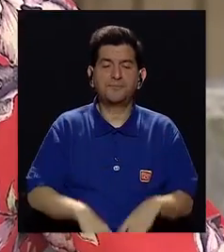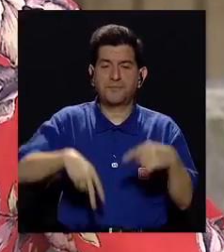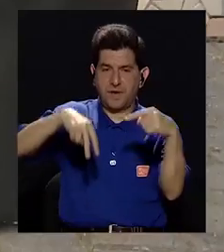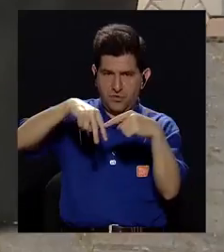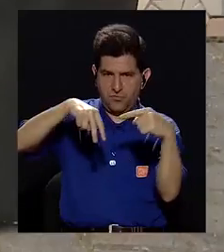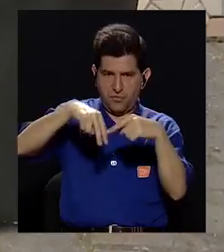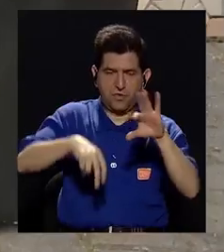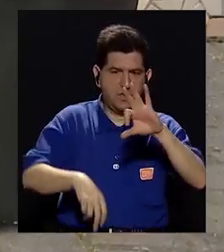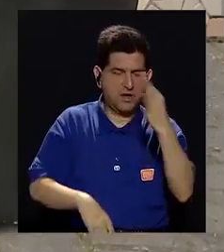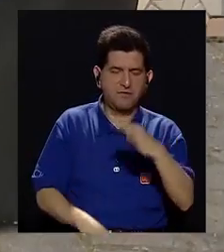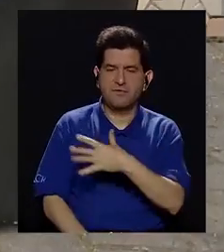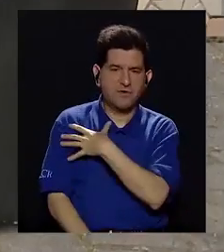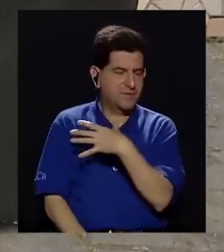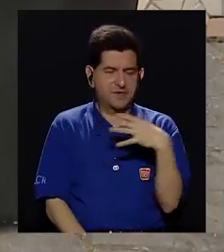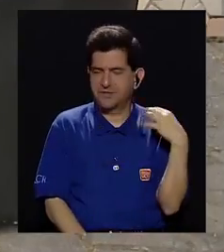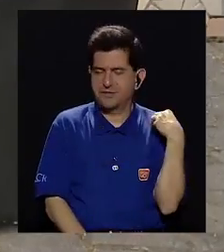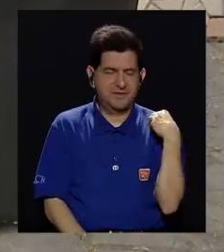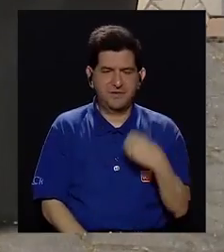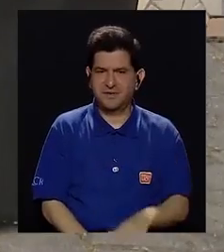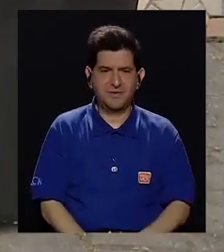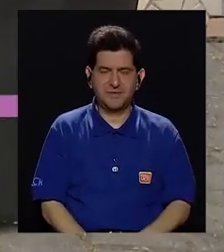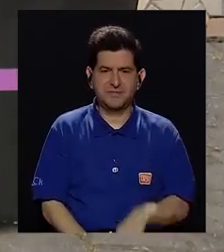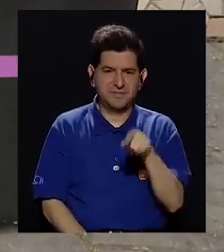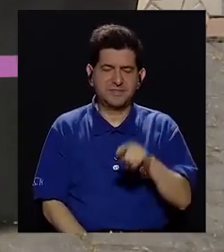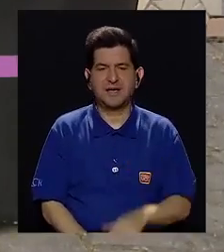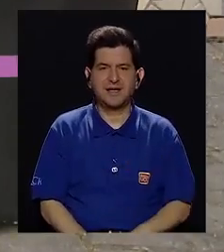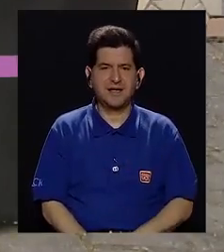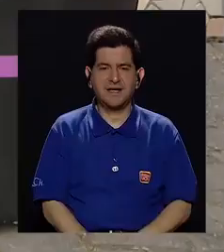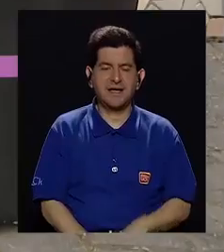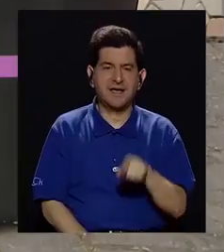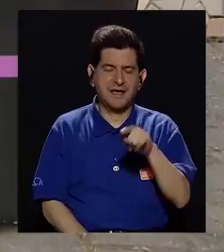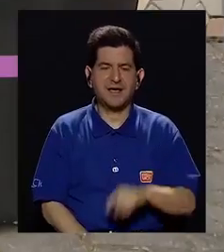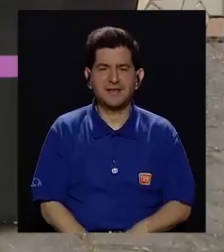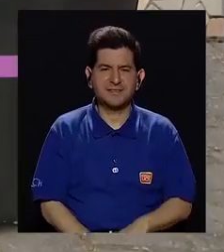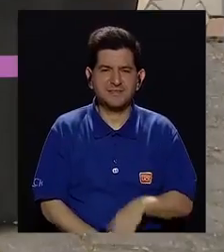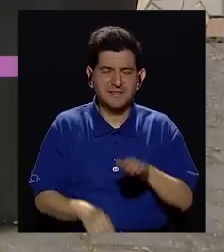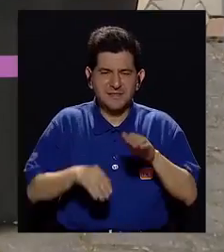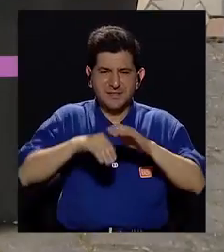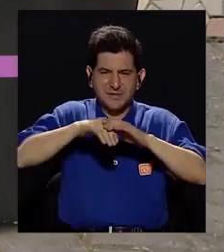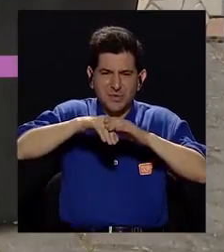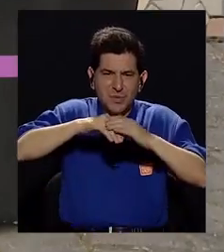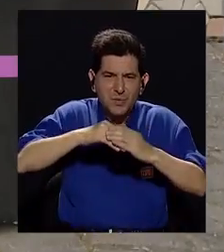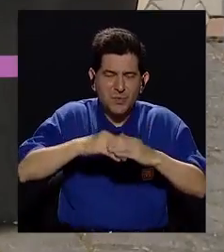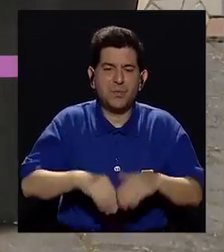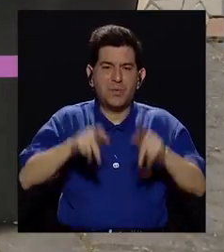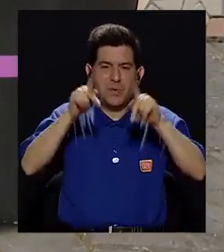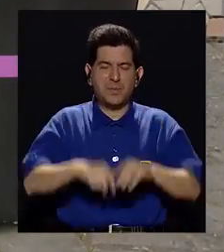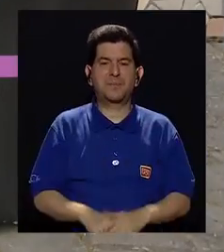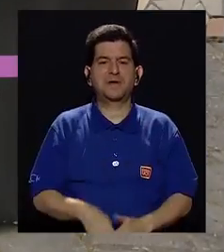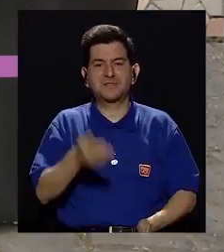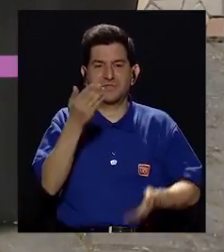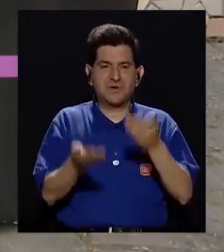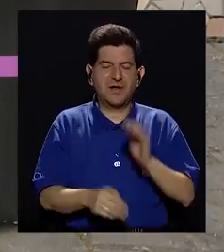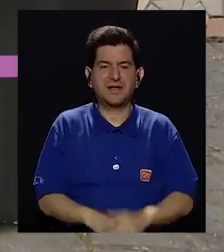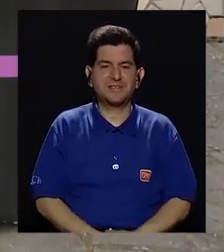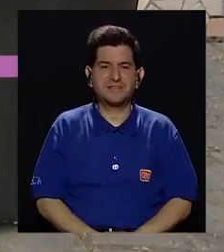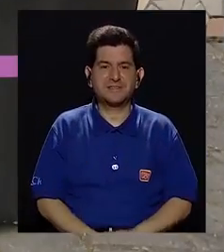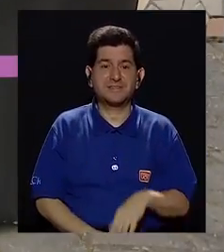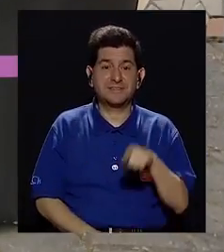dolor. La rodilla tiene una postura que no le gusta, que es estar con las rodillas muy dobladas. Entonces, la gente que se sienta sobre los